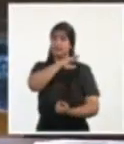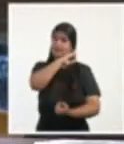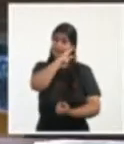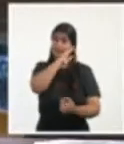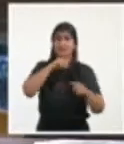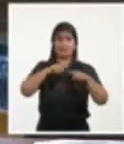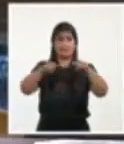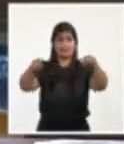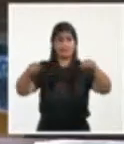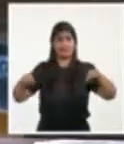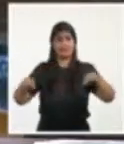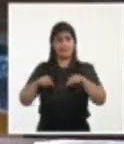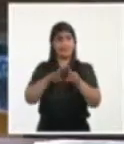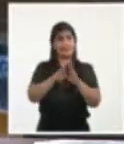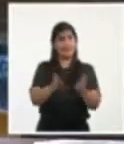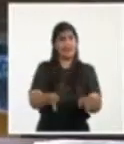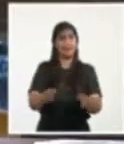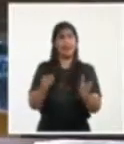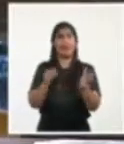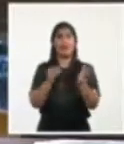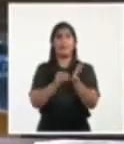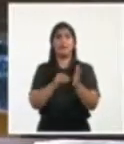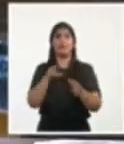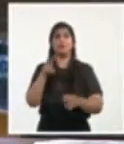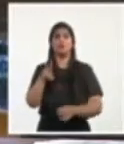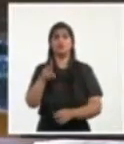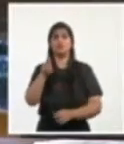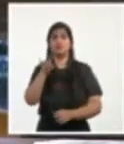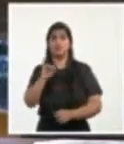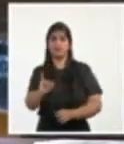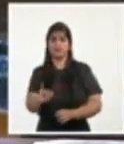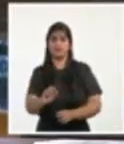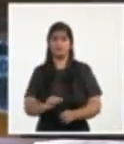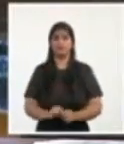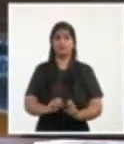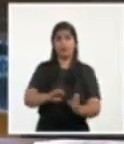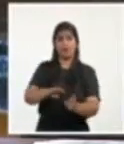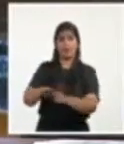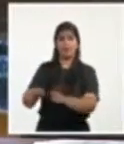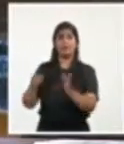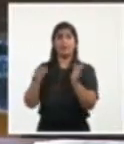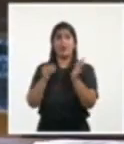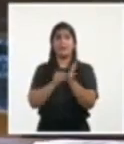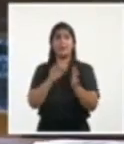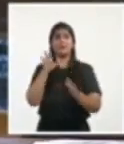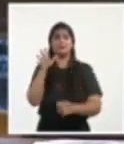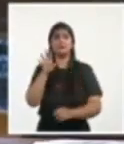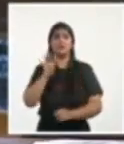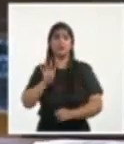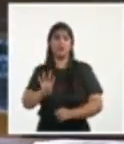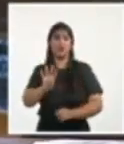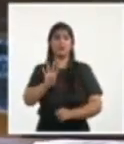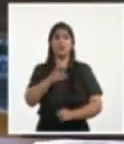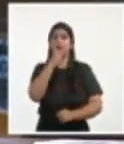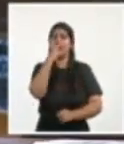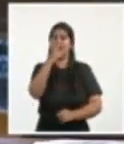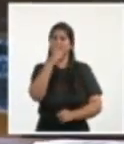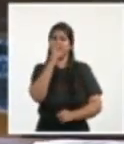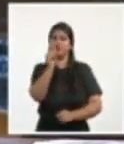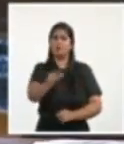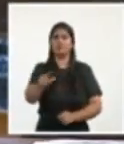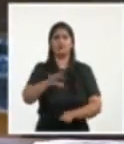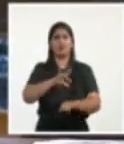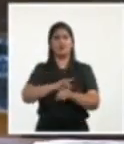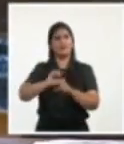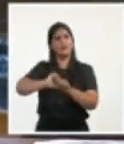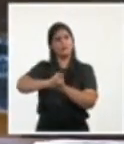de 1.296. Y 1.054 están dedicadas a atención de pacientes COVID. Por lo tanto, esto cuando nos